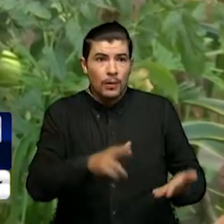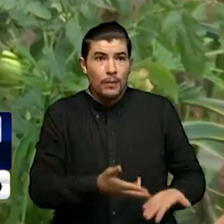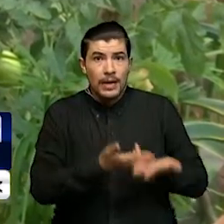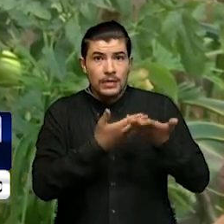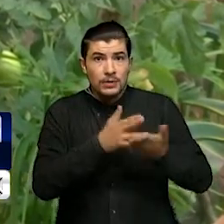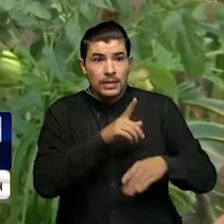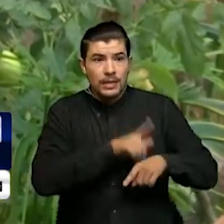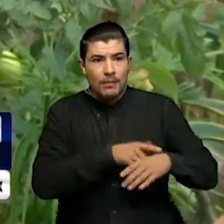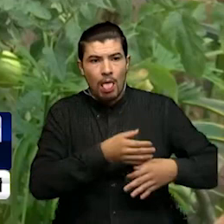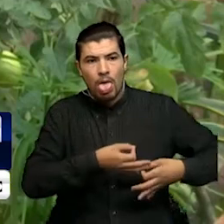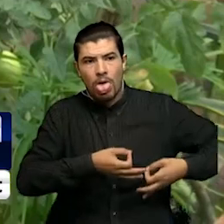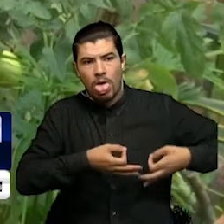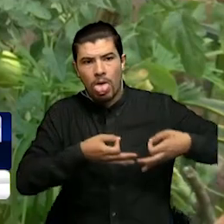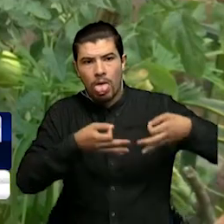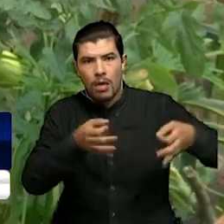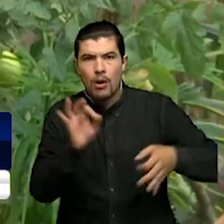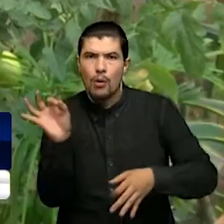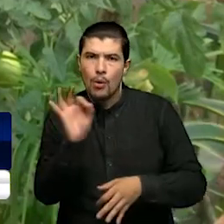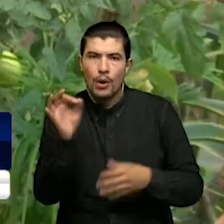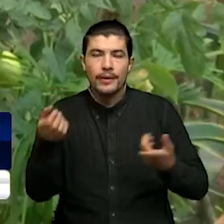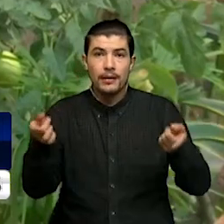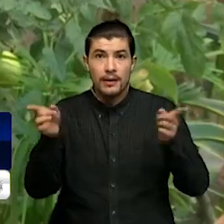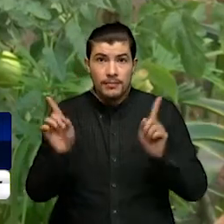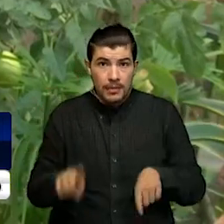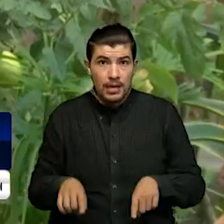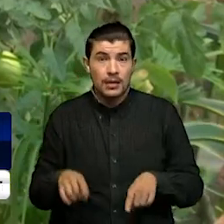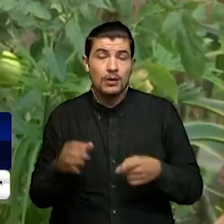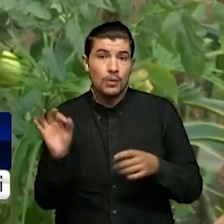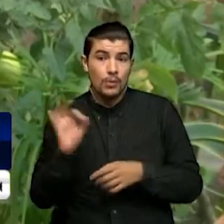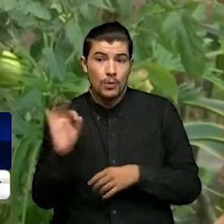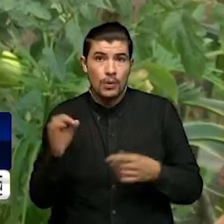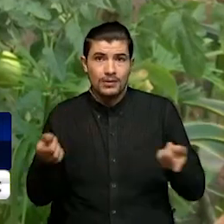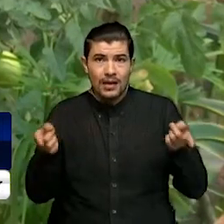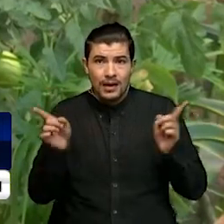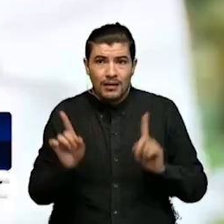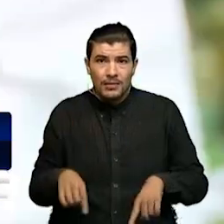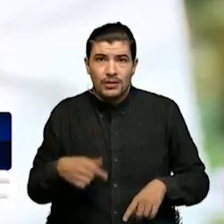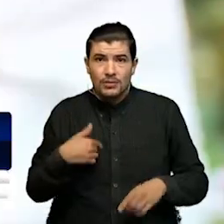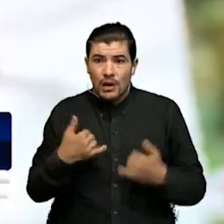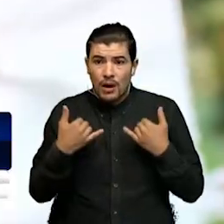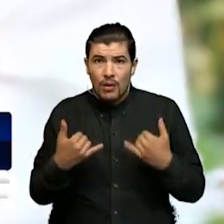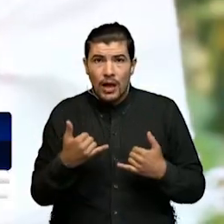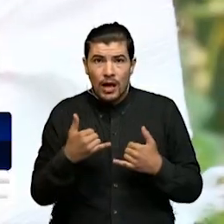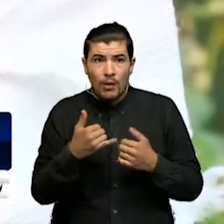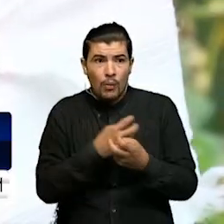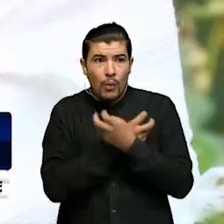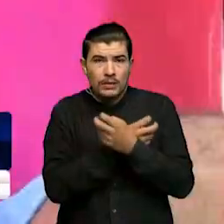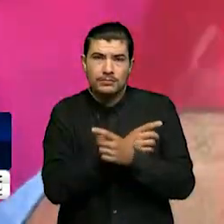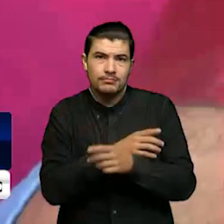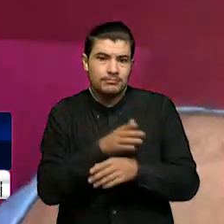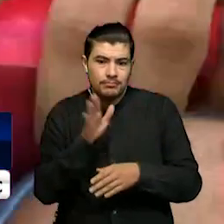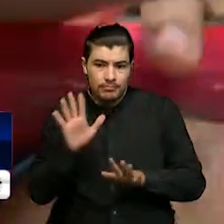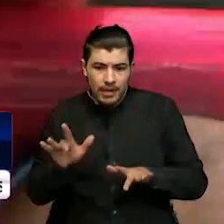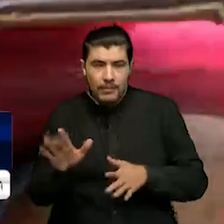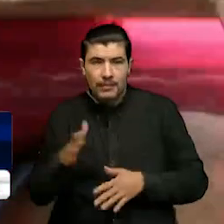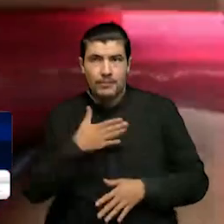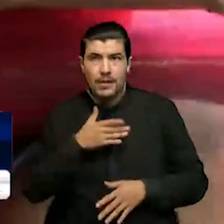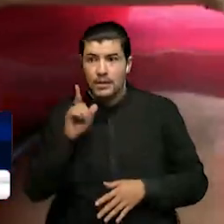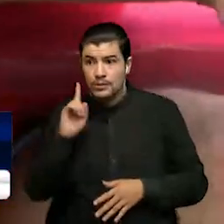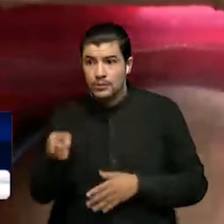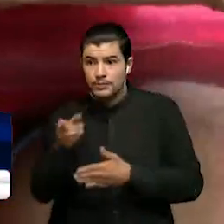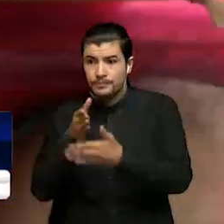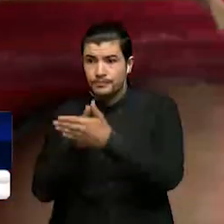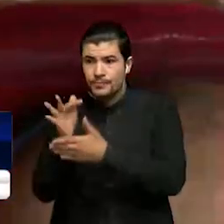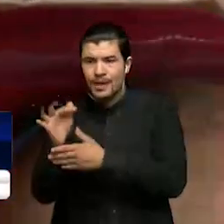extensa más larga o como también podría ser que sé que ya no quedaría como es el recurso jurídico de jose orlando fue la